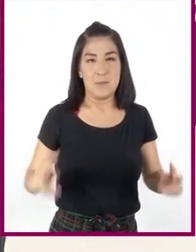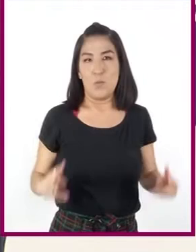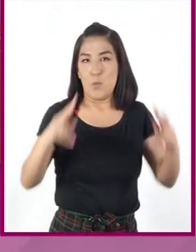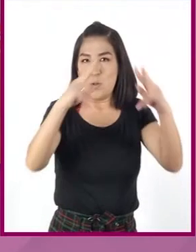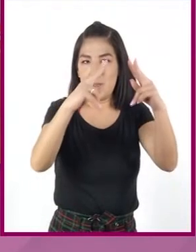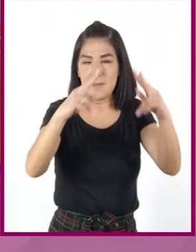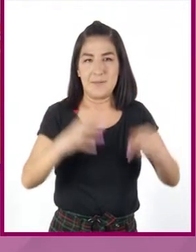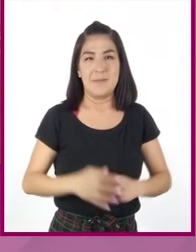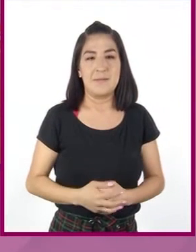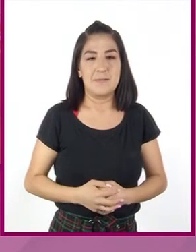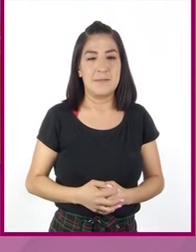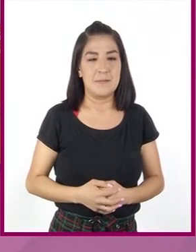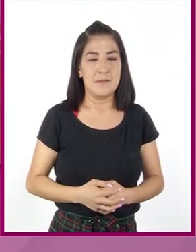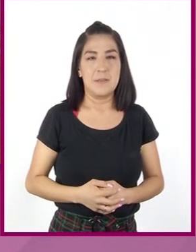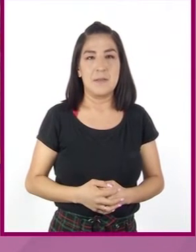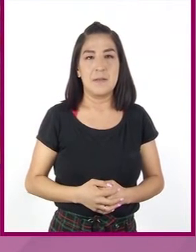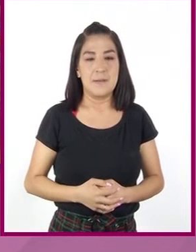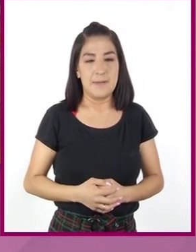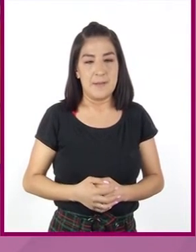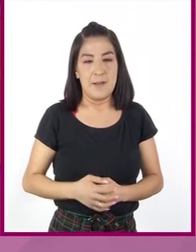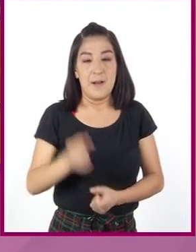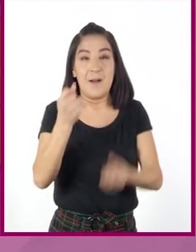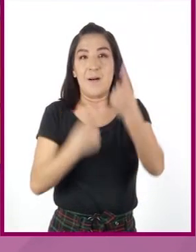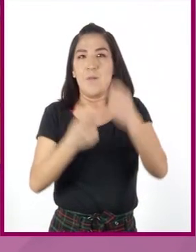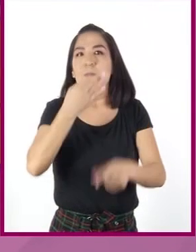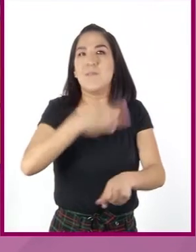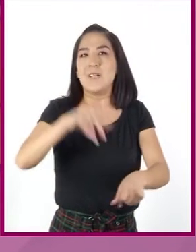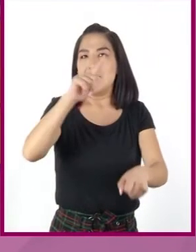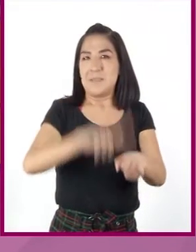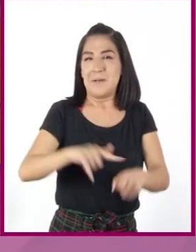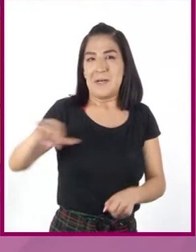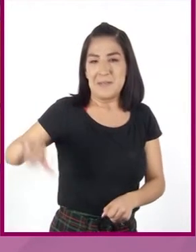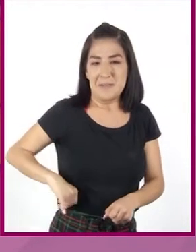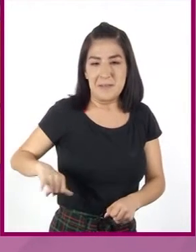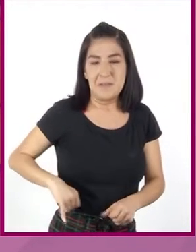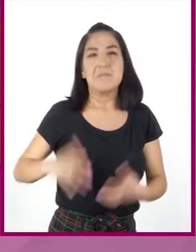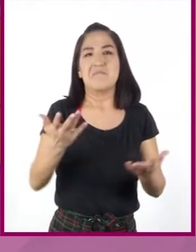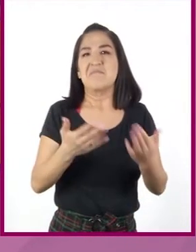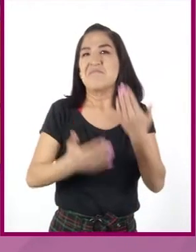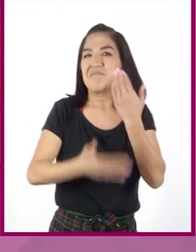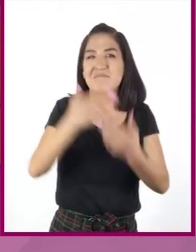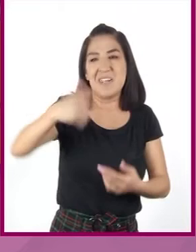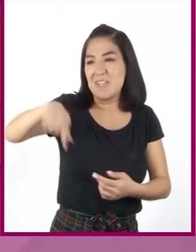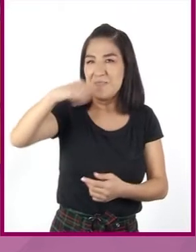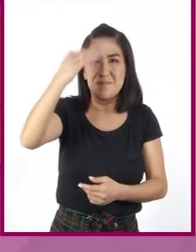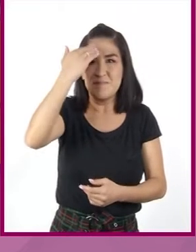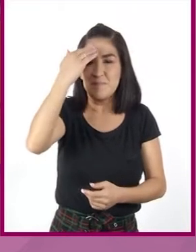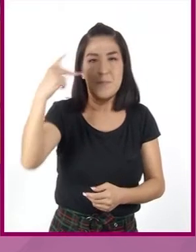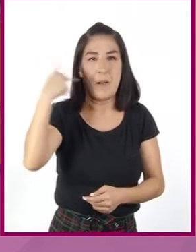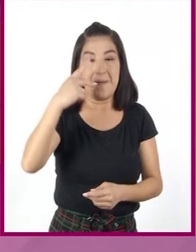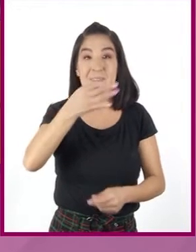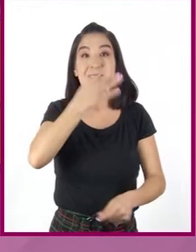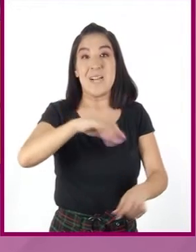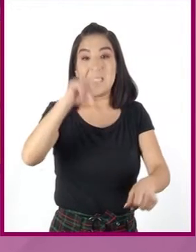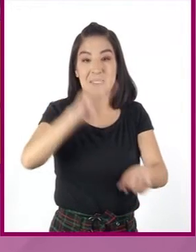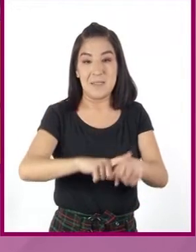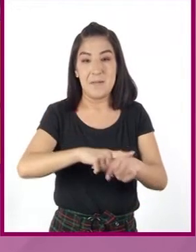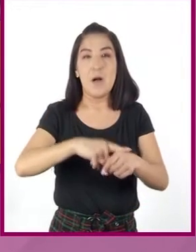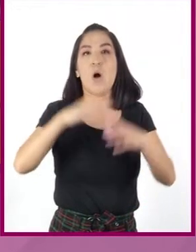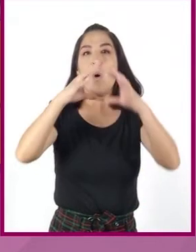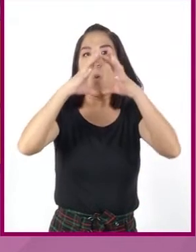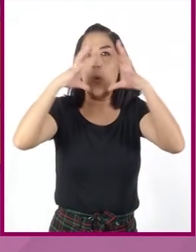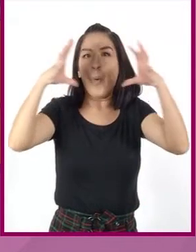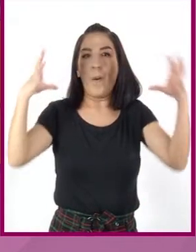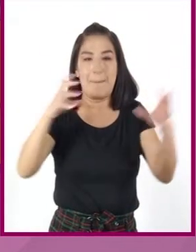volcanes. Algunas fiestas interesantes y poco conocidas de Puebla son el Festival de Globos de Papel de China